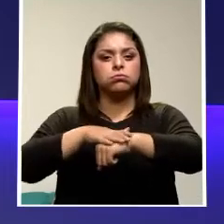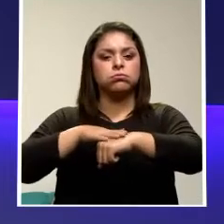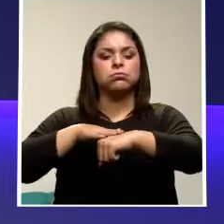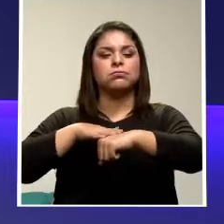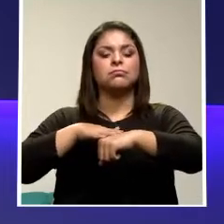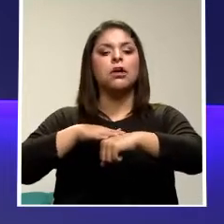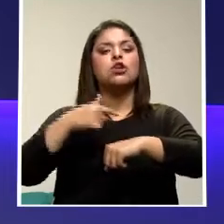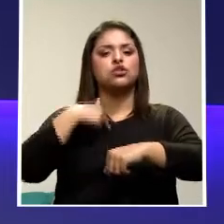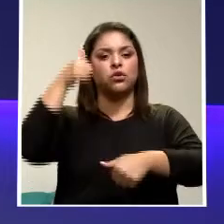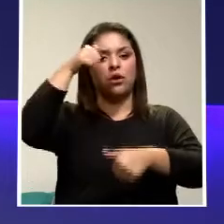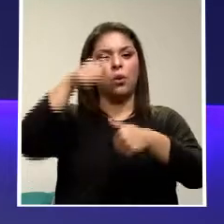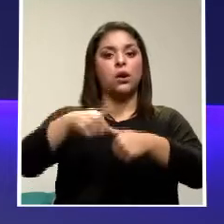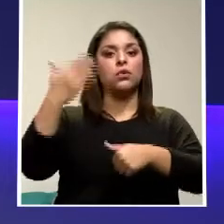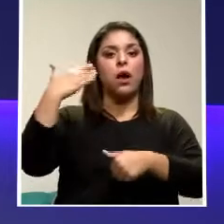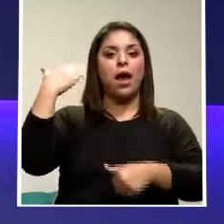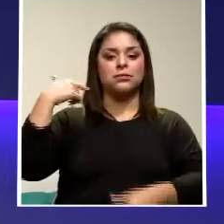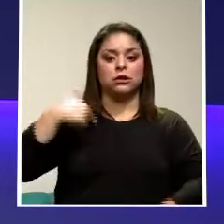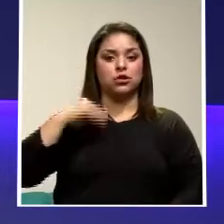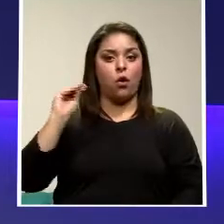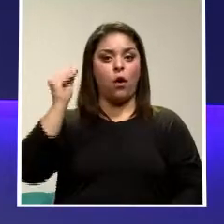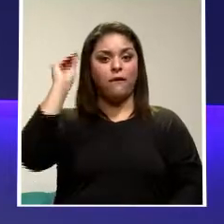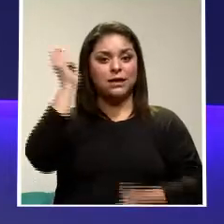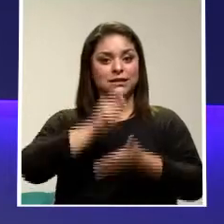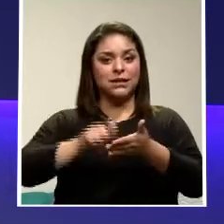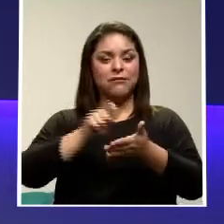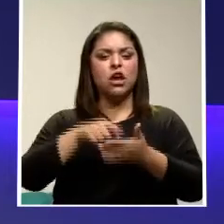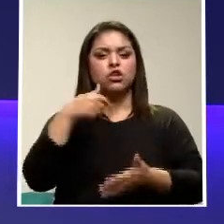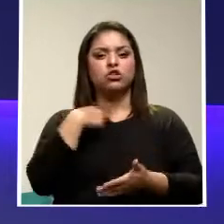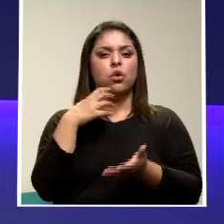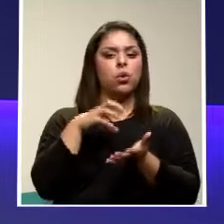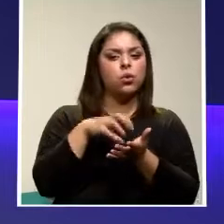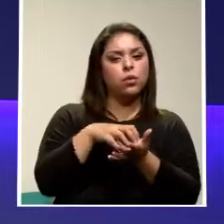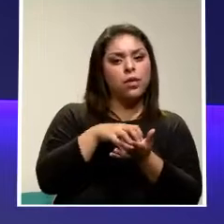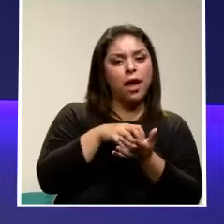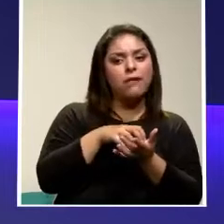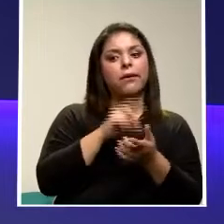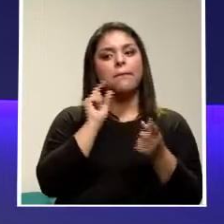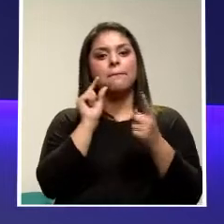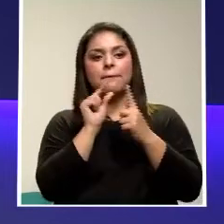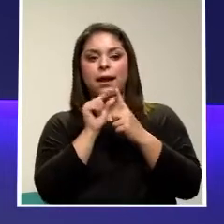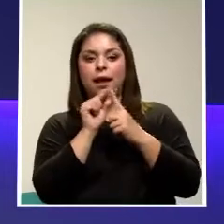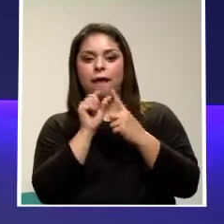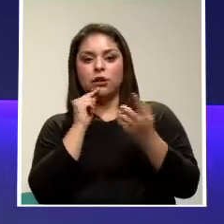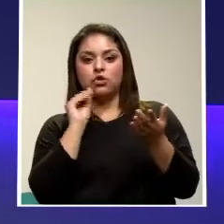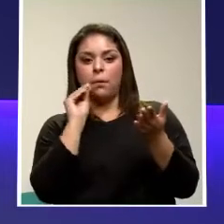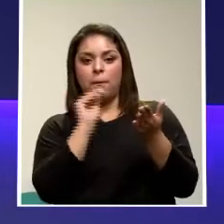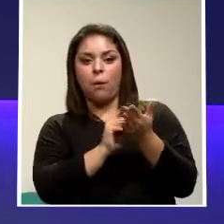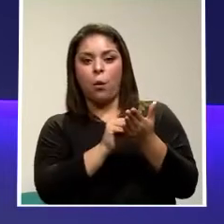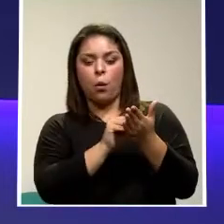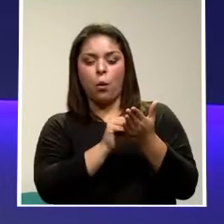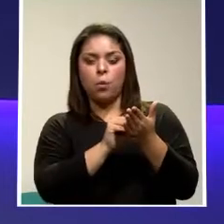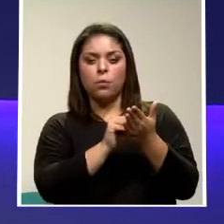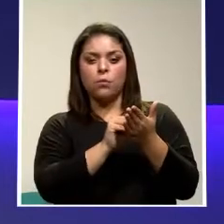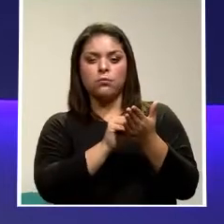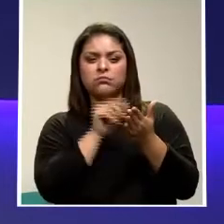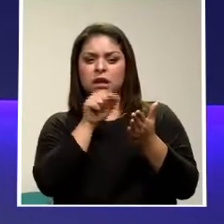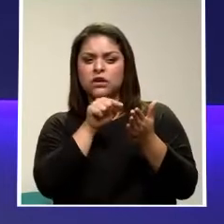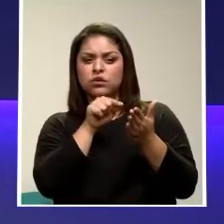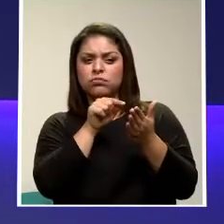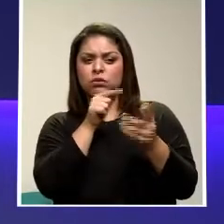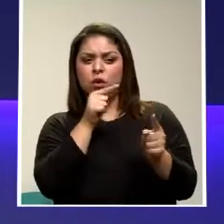joven, dudaba permanentemente de si la palabra que yo estaba poniendo se